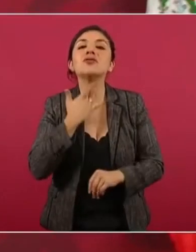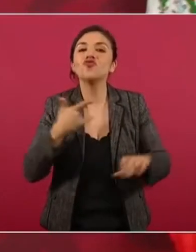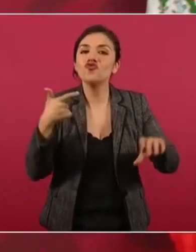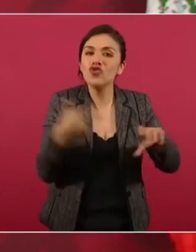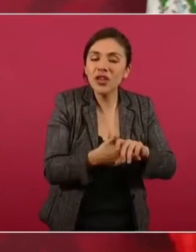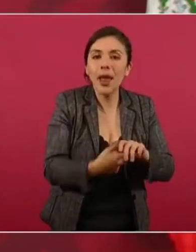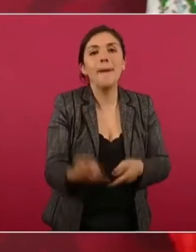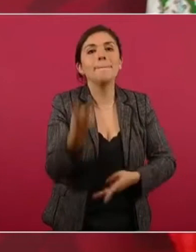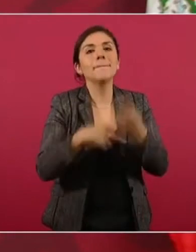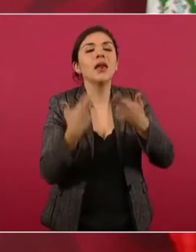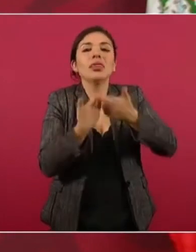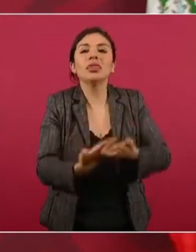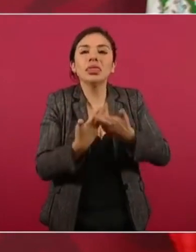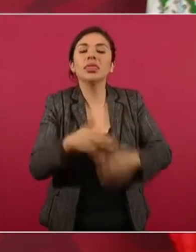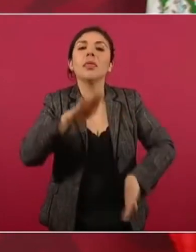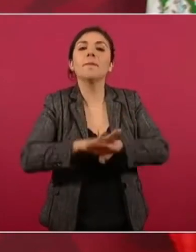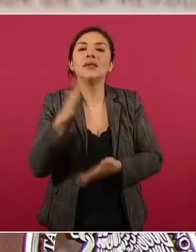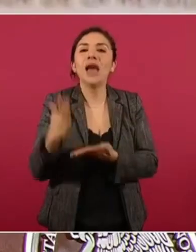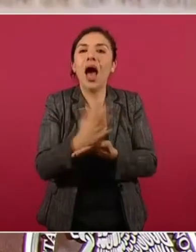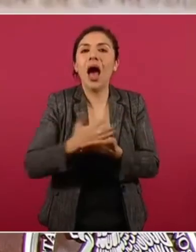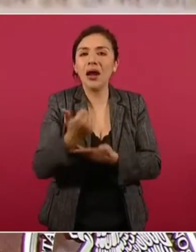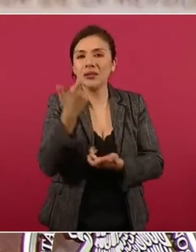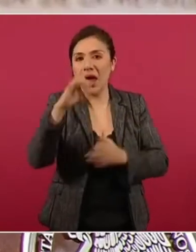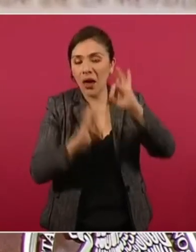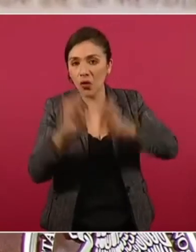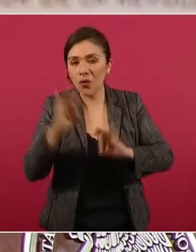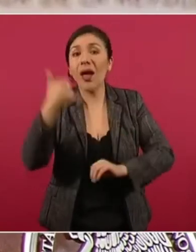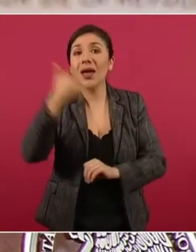obtener más rendimiento económico y no contaminar.